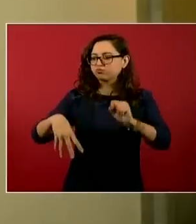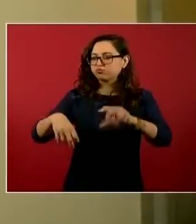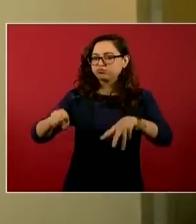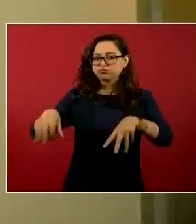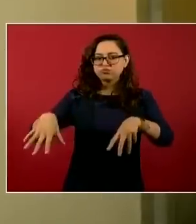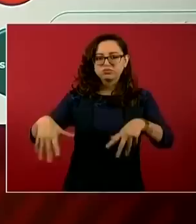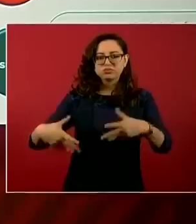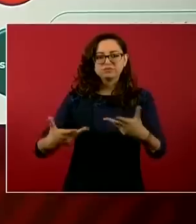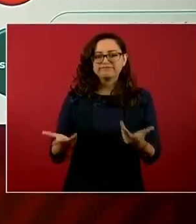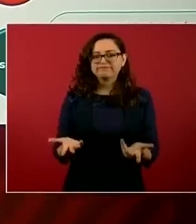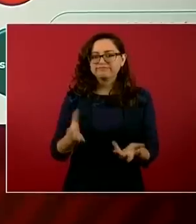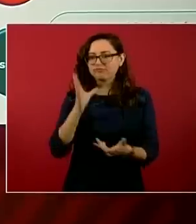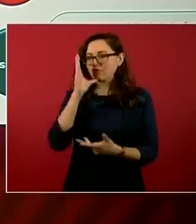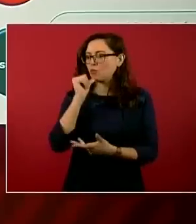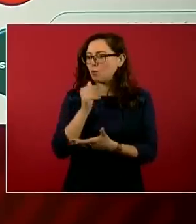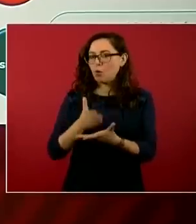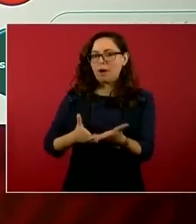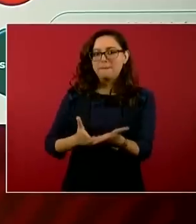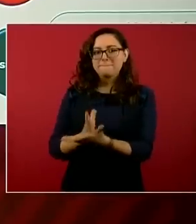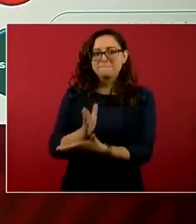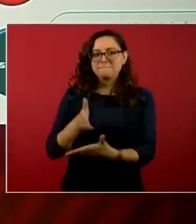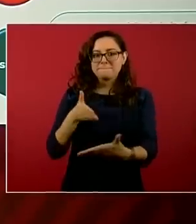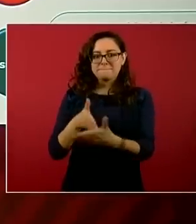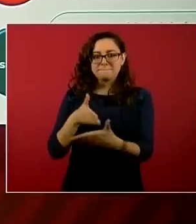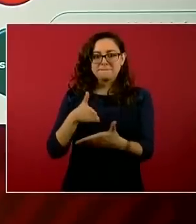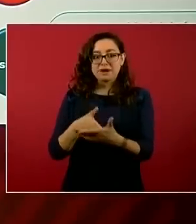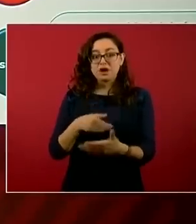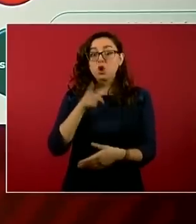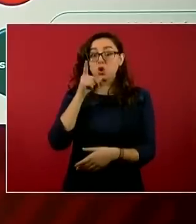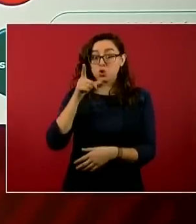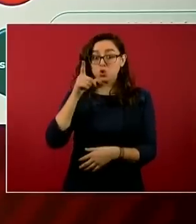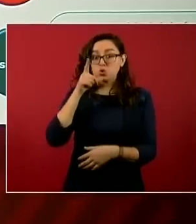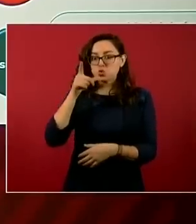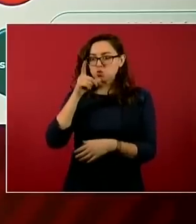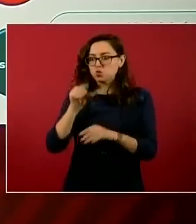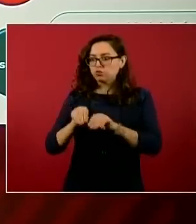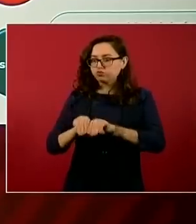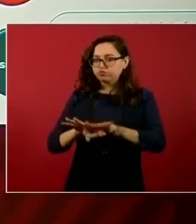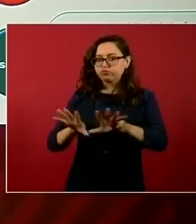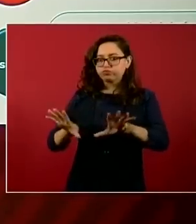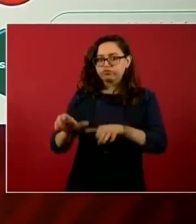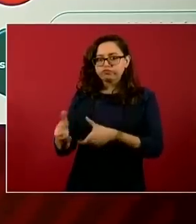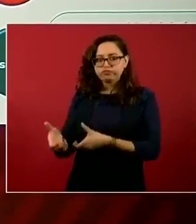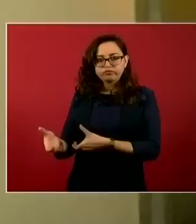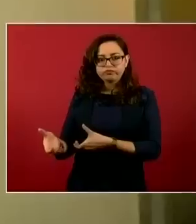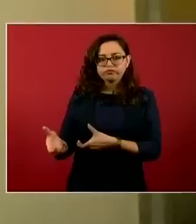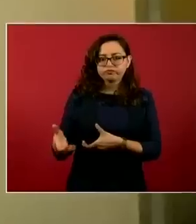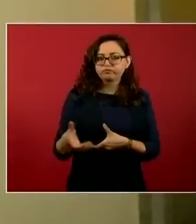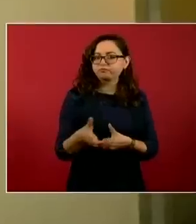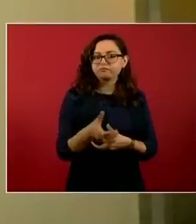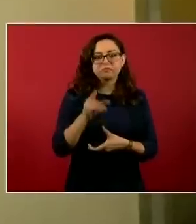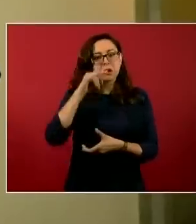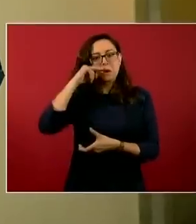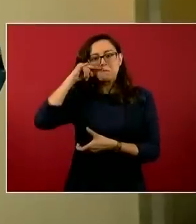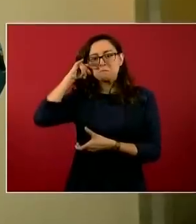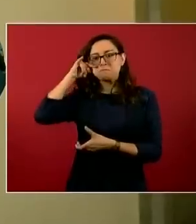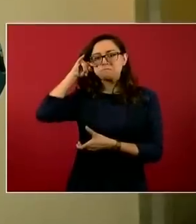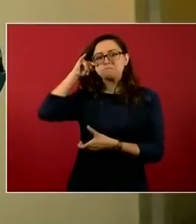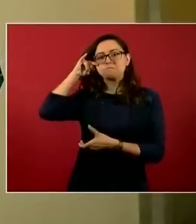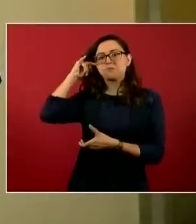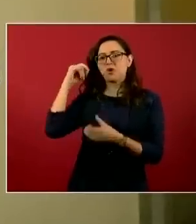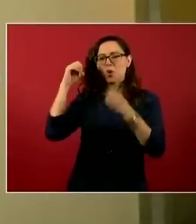polines. Inclusive con las luces que llevan para poder observar en el interior, pues no tienen